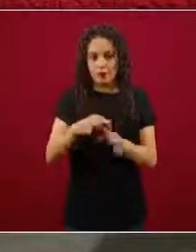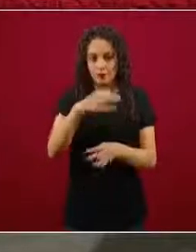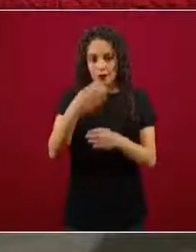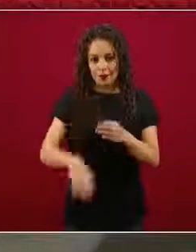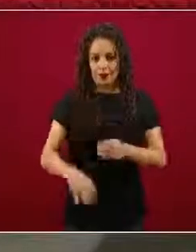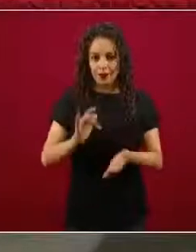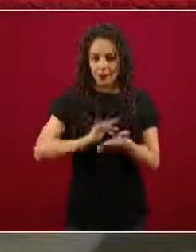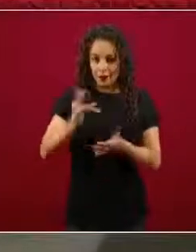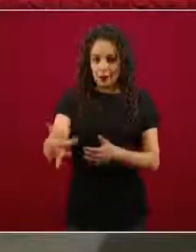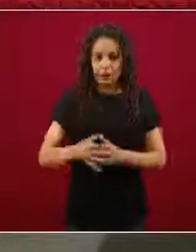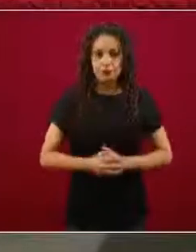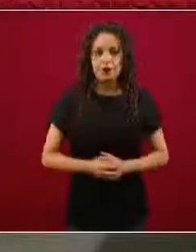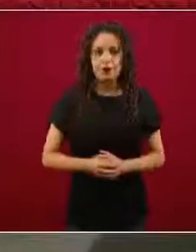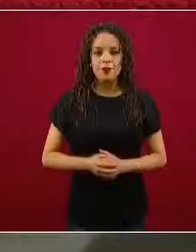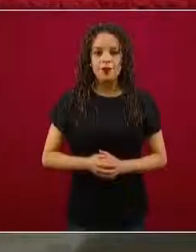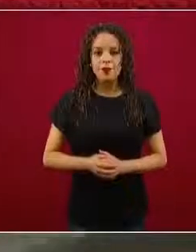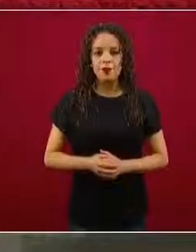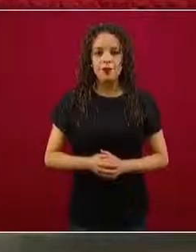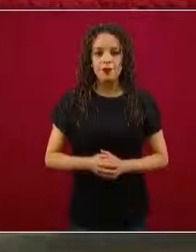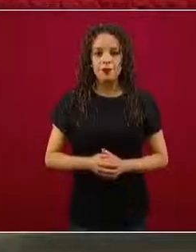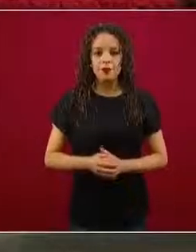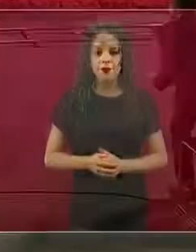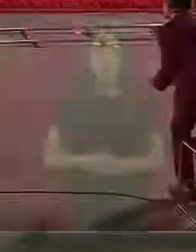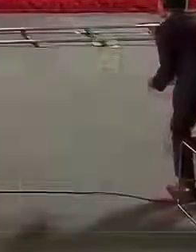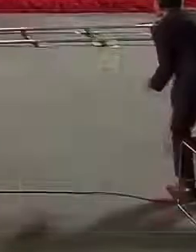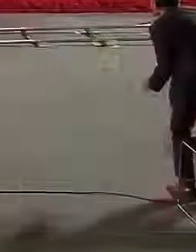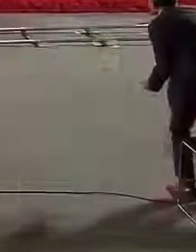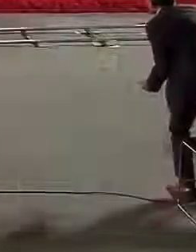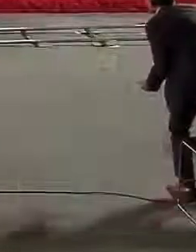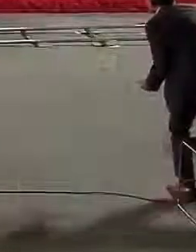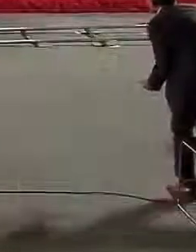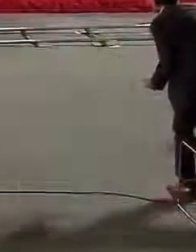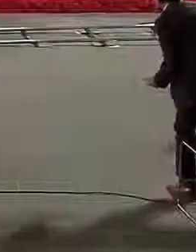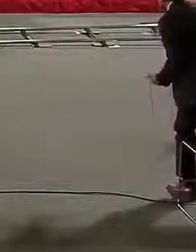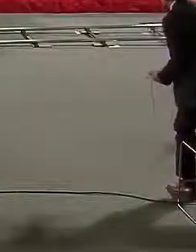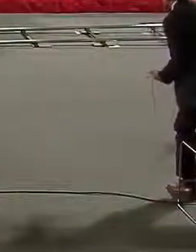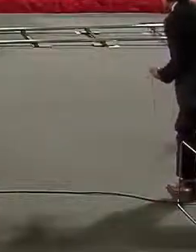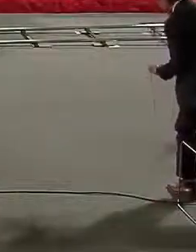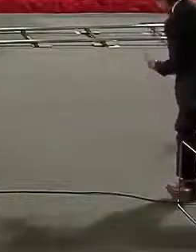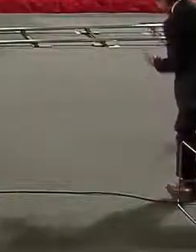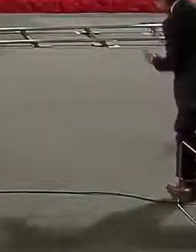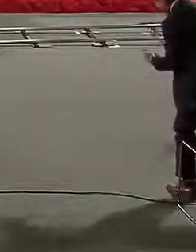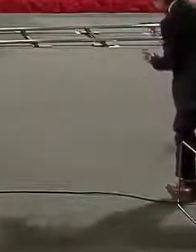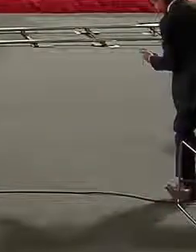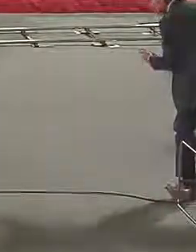Gracias. Por nosotros que viniera a diario.